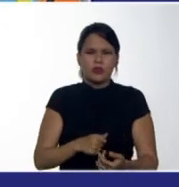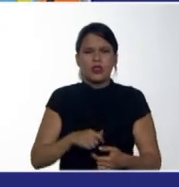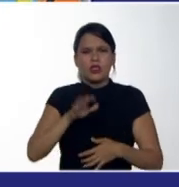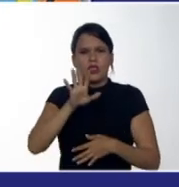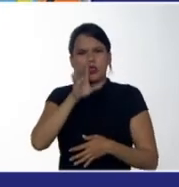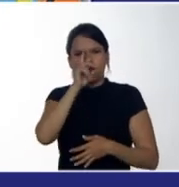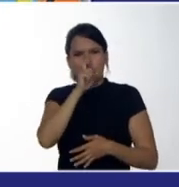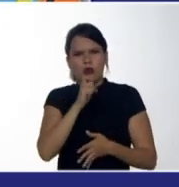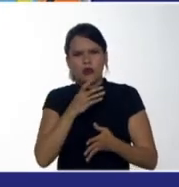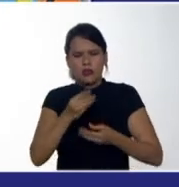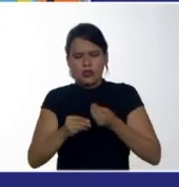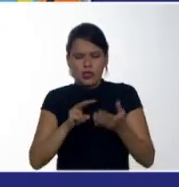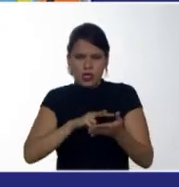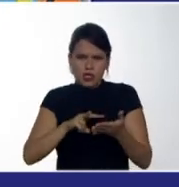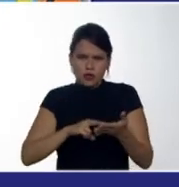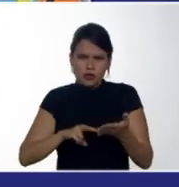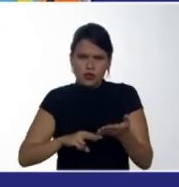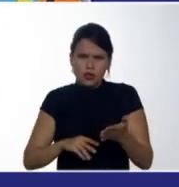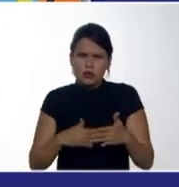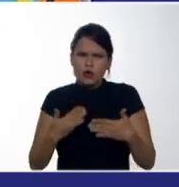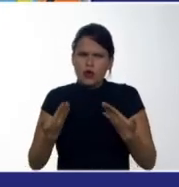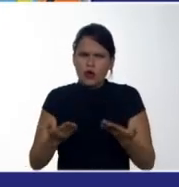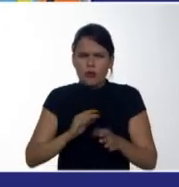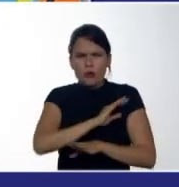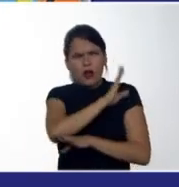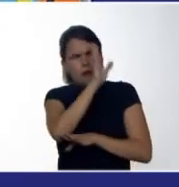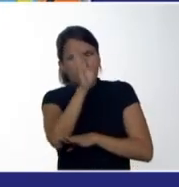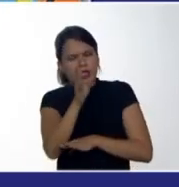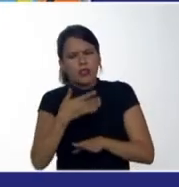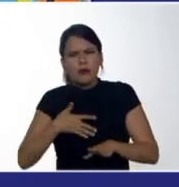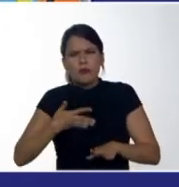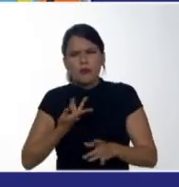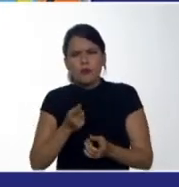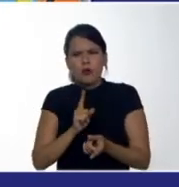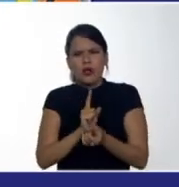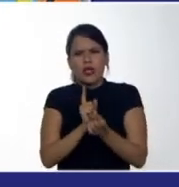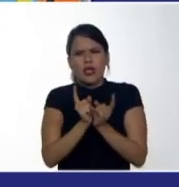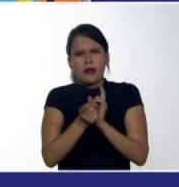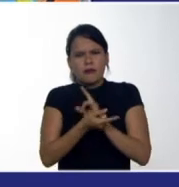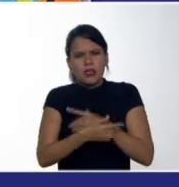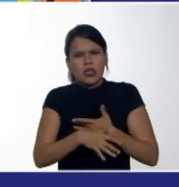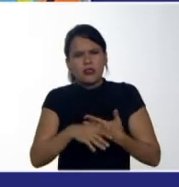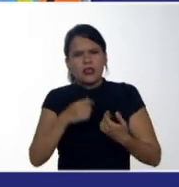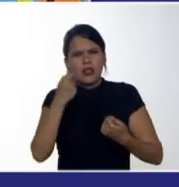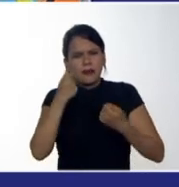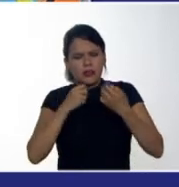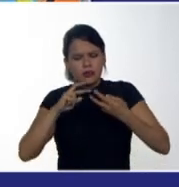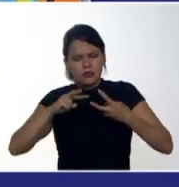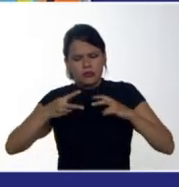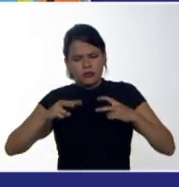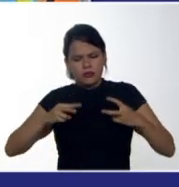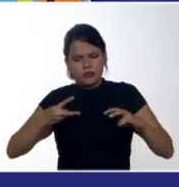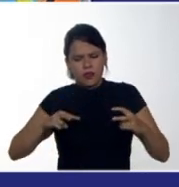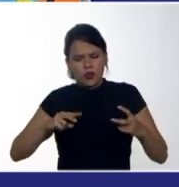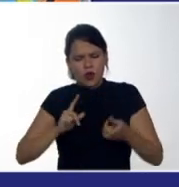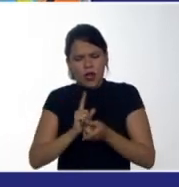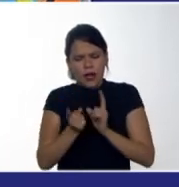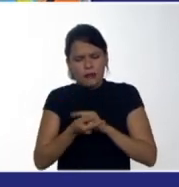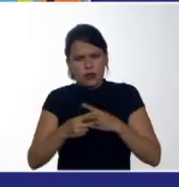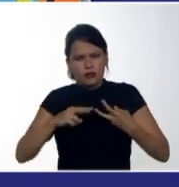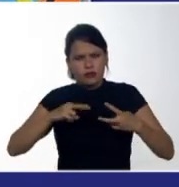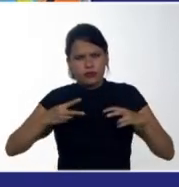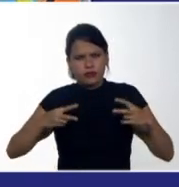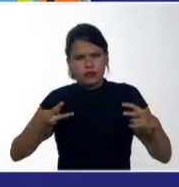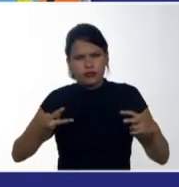año realiza lecturas sobre cómo el ambiente puede influir en la expresión del gen. Redactar 2